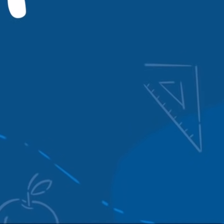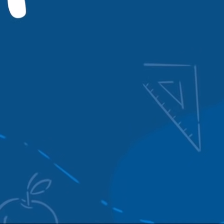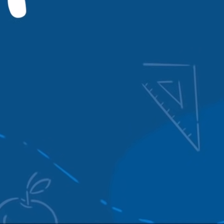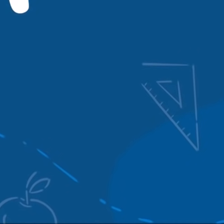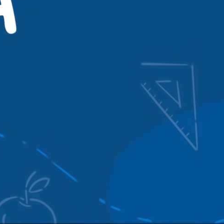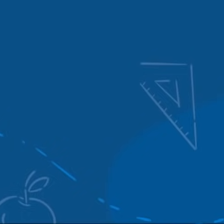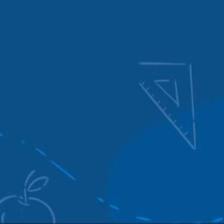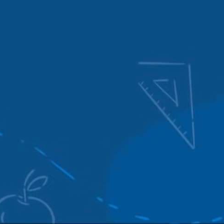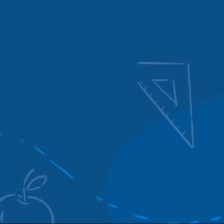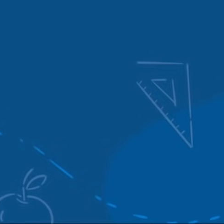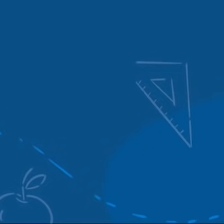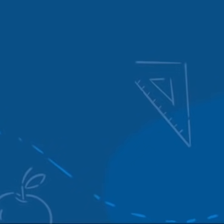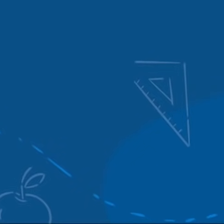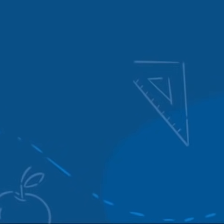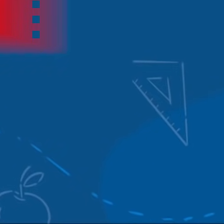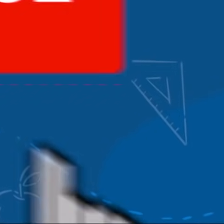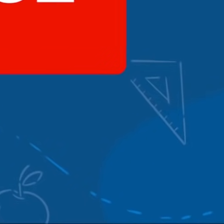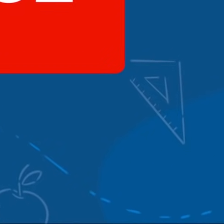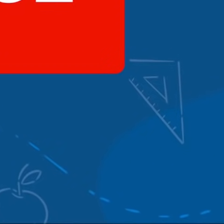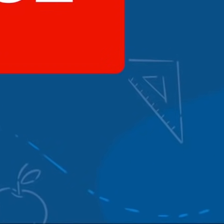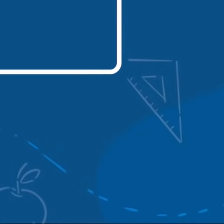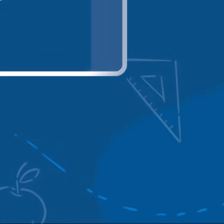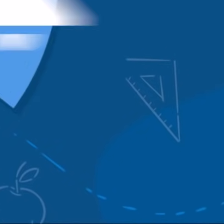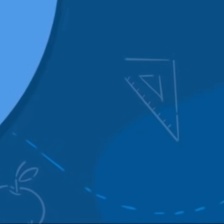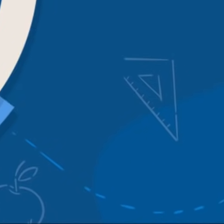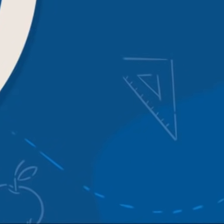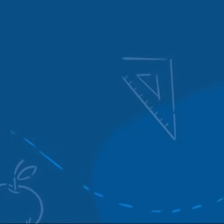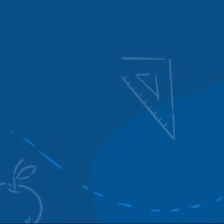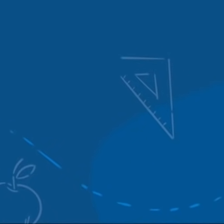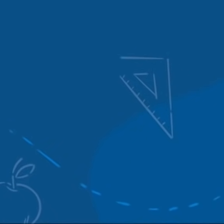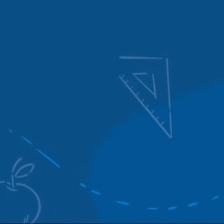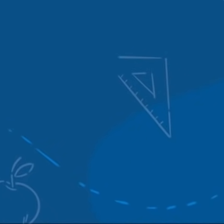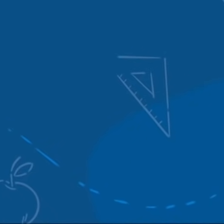y en este vídeo el ají suscríbete saludos